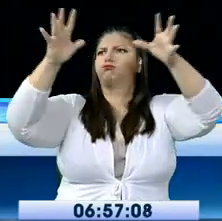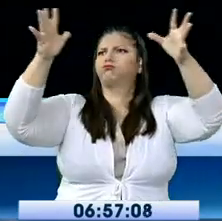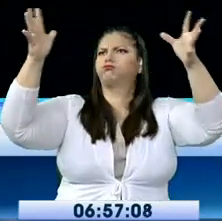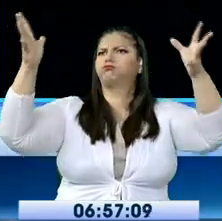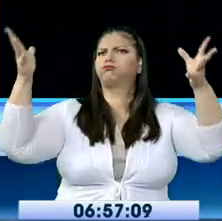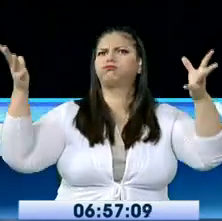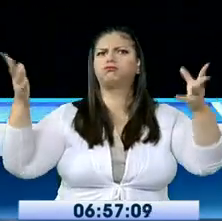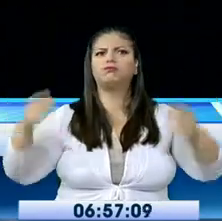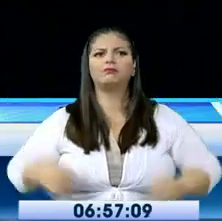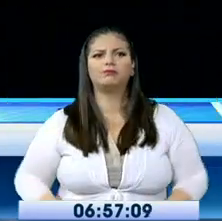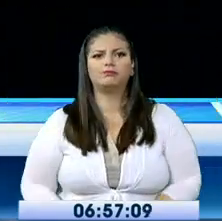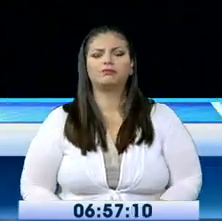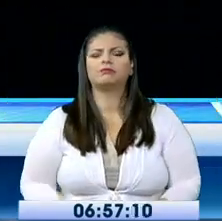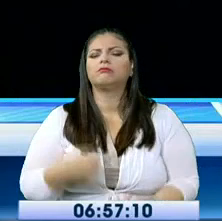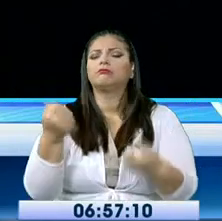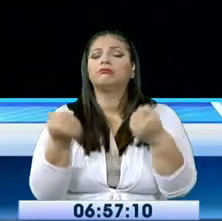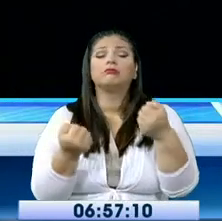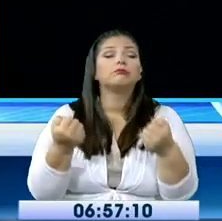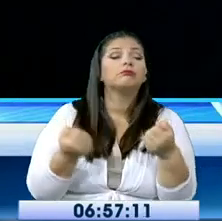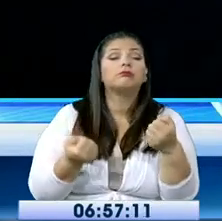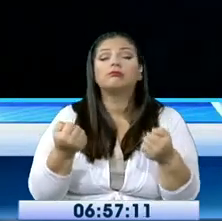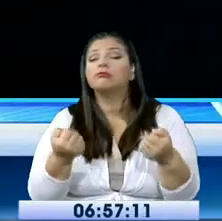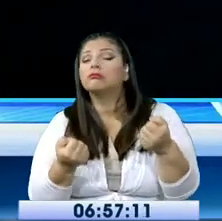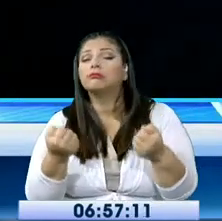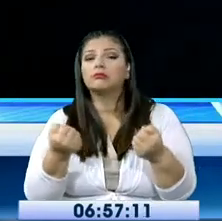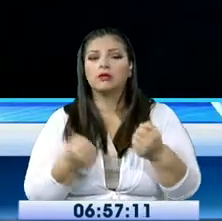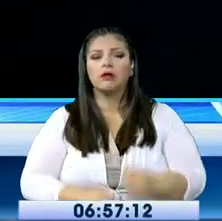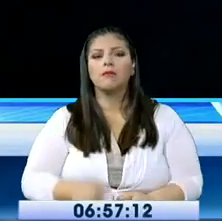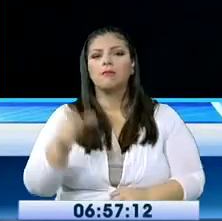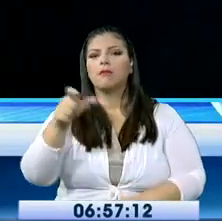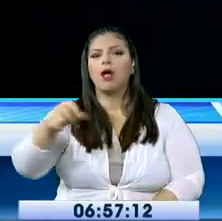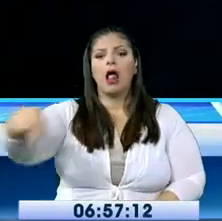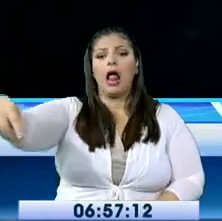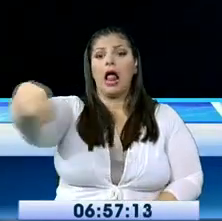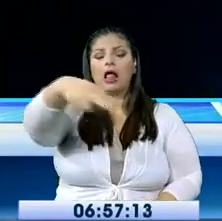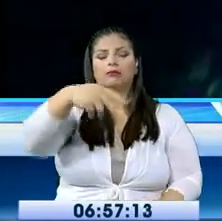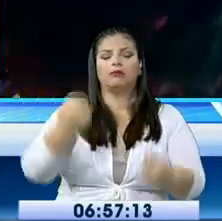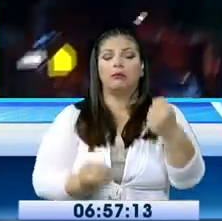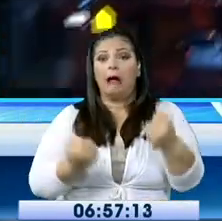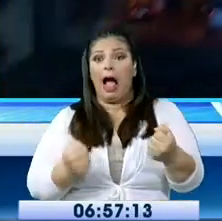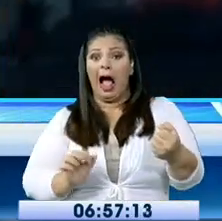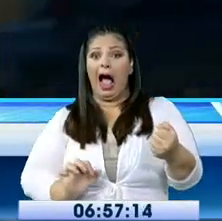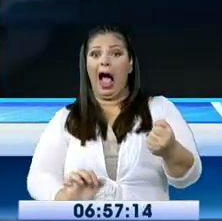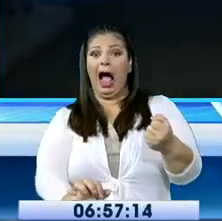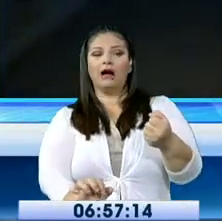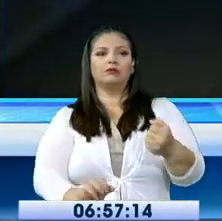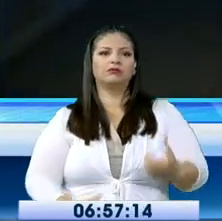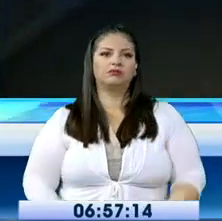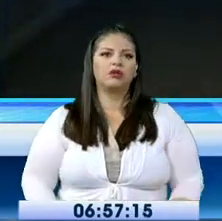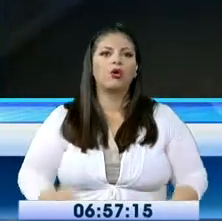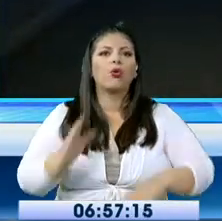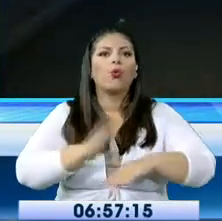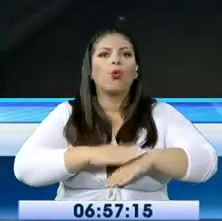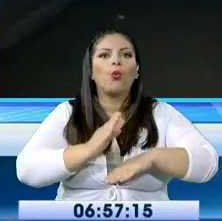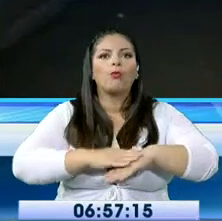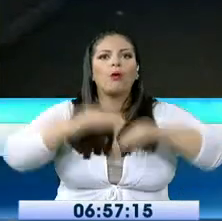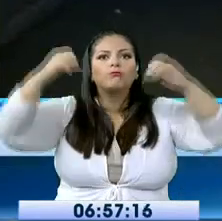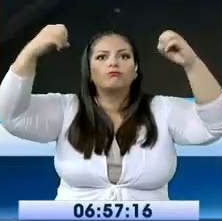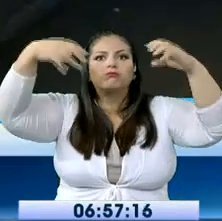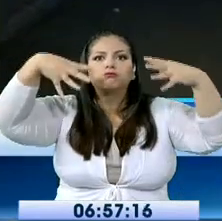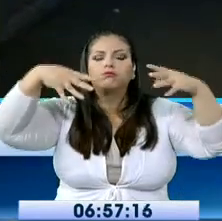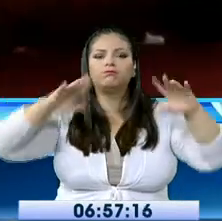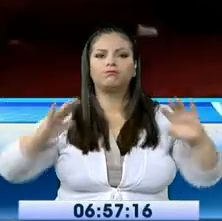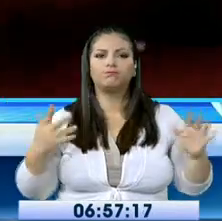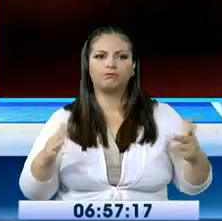veces. Porque hay irresponsabilidad del peatón, claro, pero falta la luminosidad también. Pero mira, en este caso es crítico. Es crítico, tienen claro.